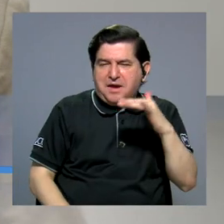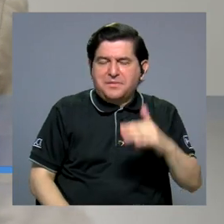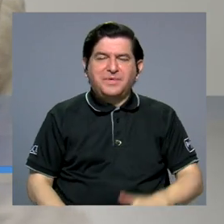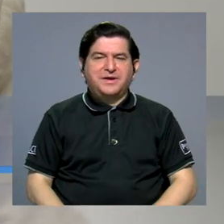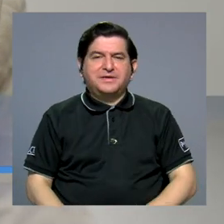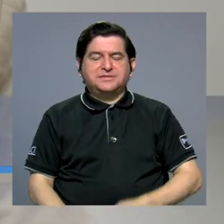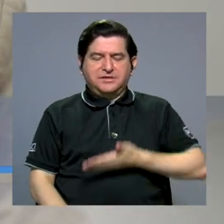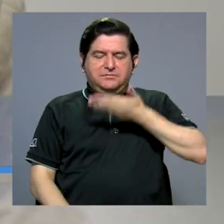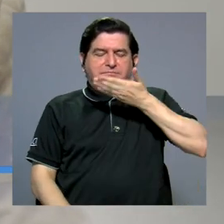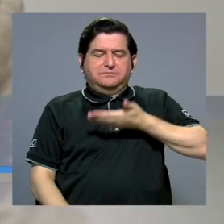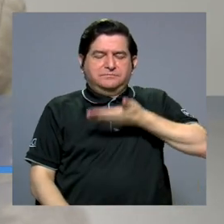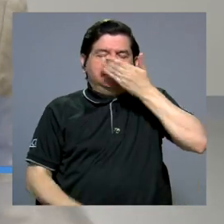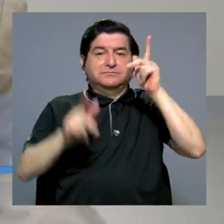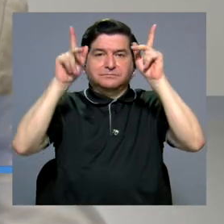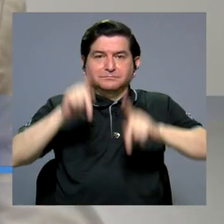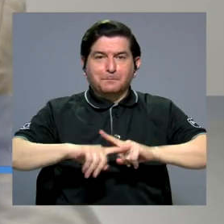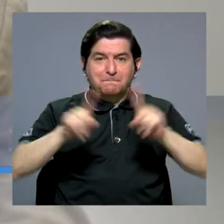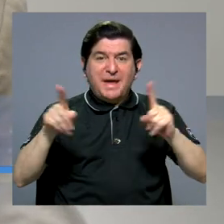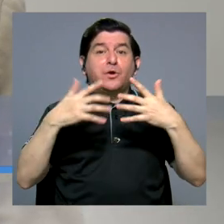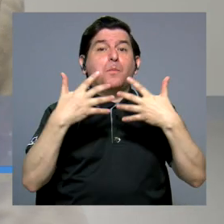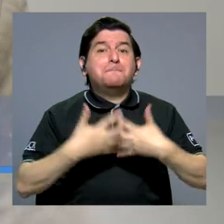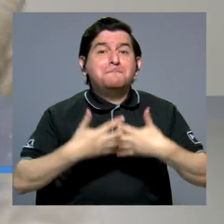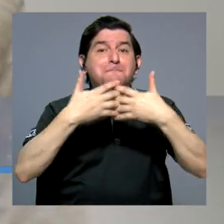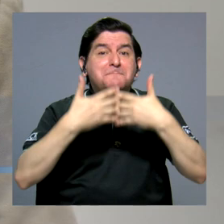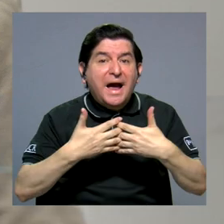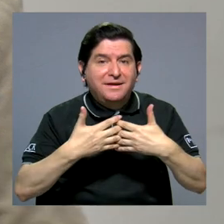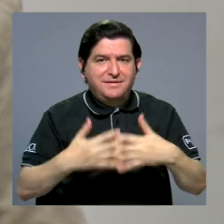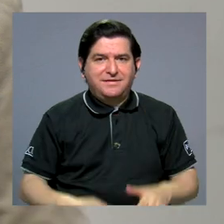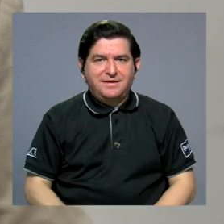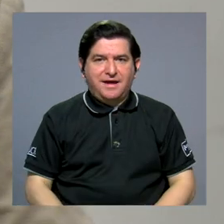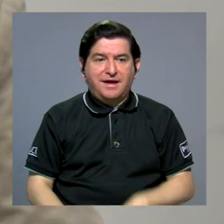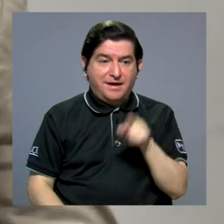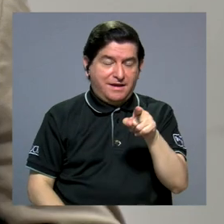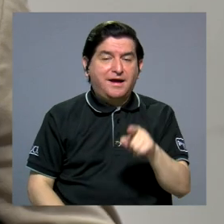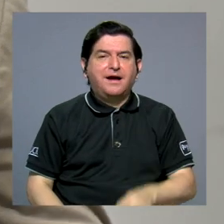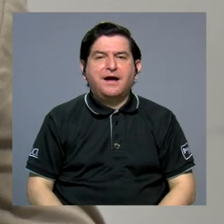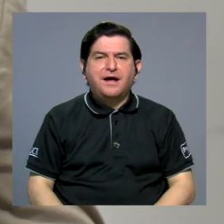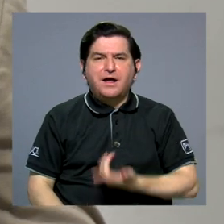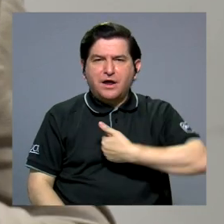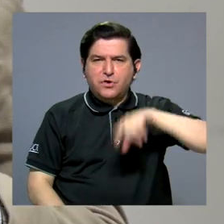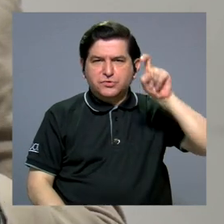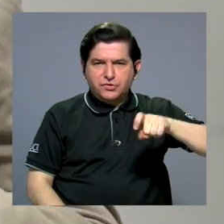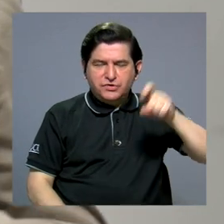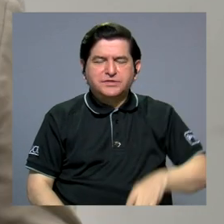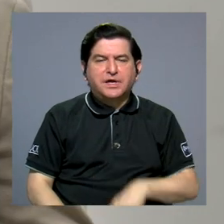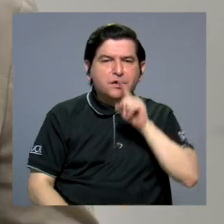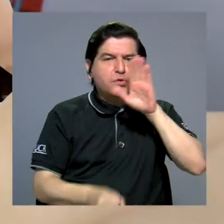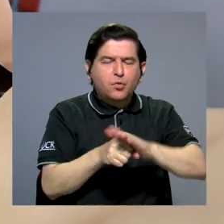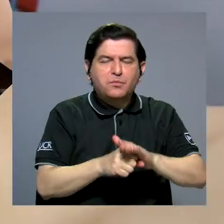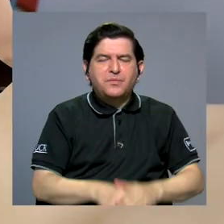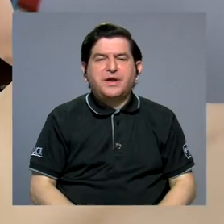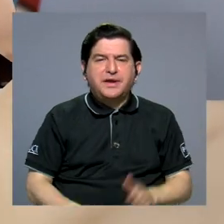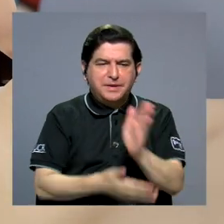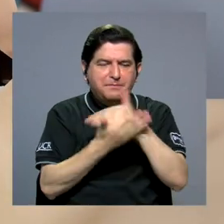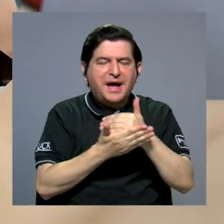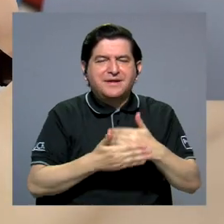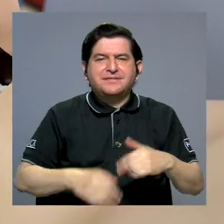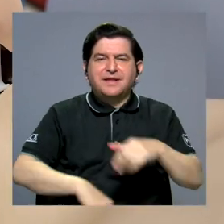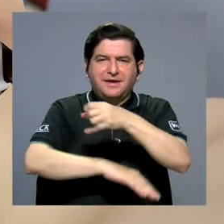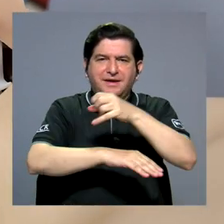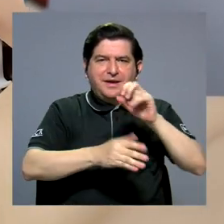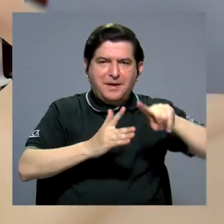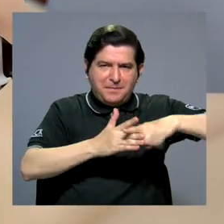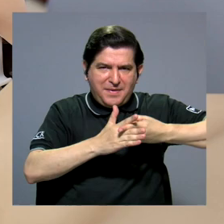la respiración de una persona, pero entonces es una máquina que tenemos que construir con elementos mecánicos y elementos